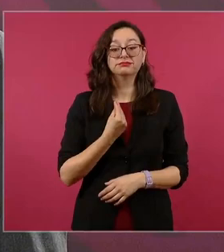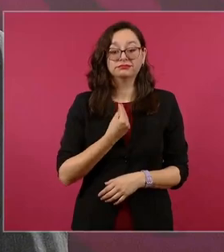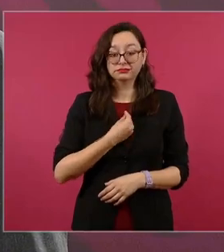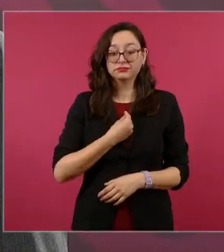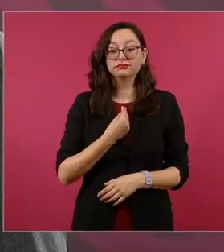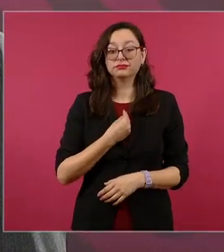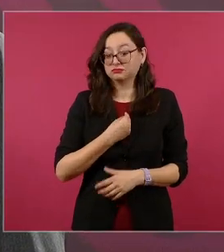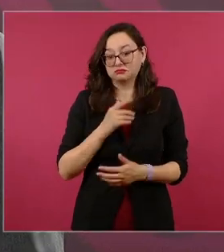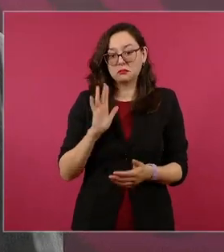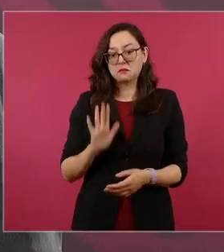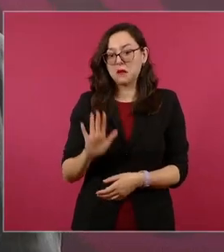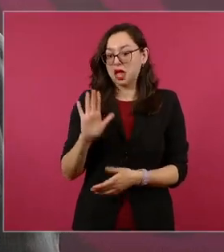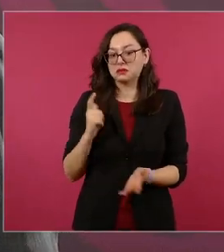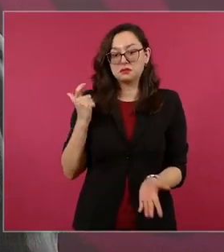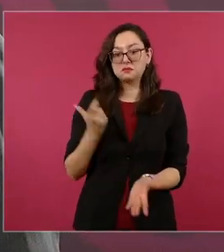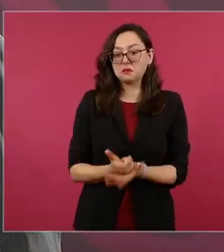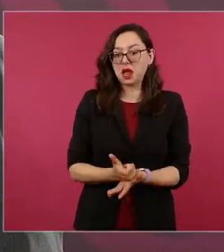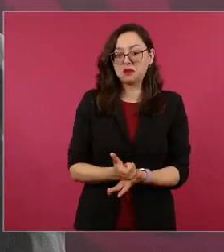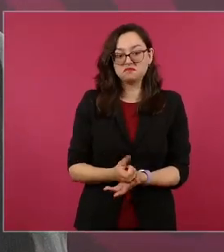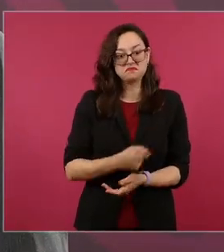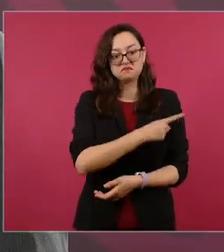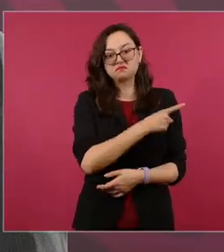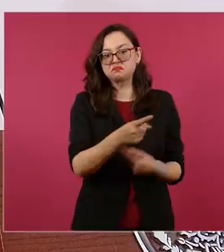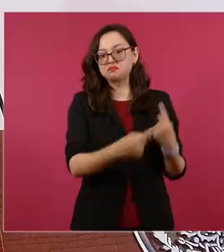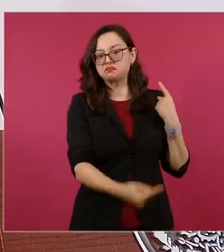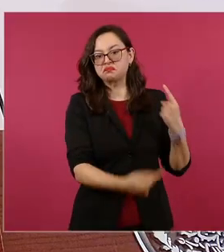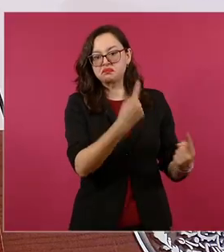cuotas de humillación,